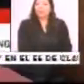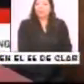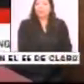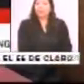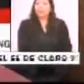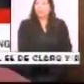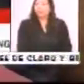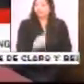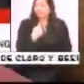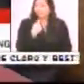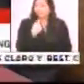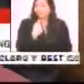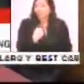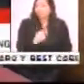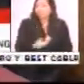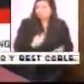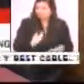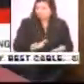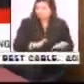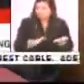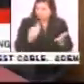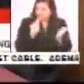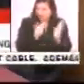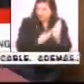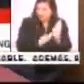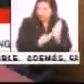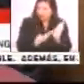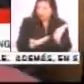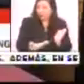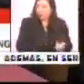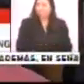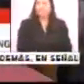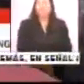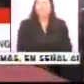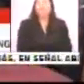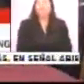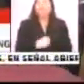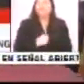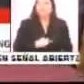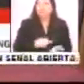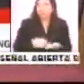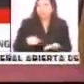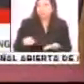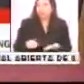que está, señora presidenta, se lo entrego, que es la carta que yo envío